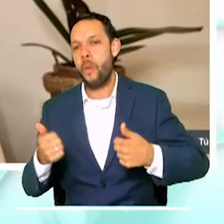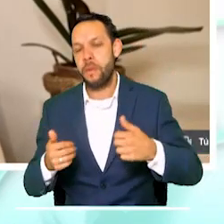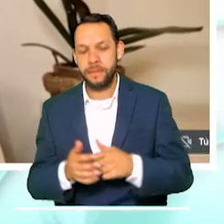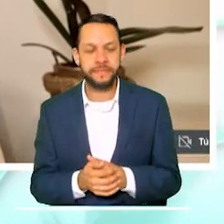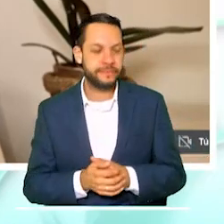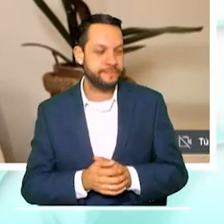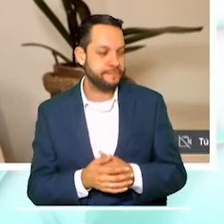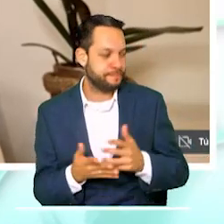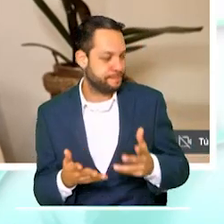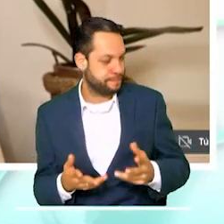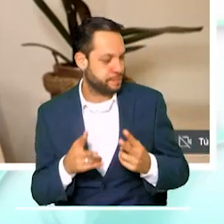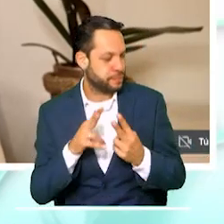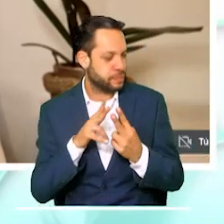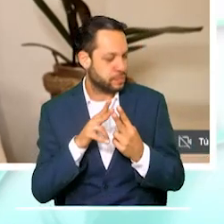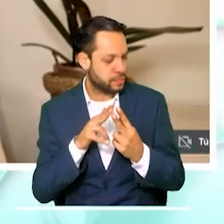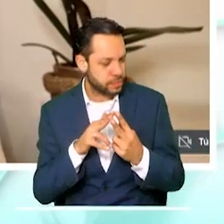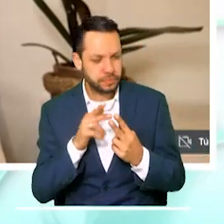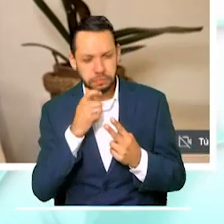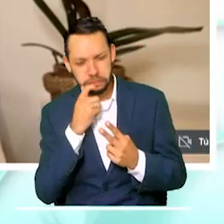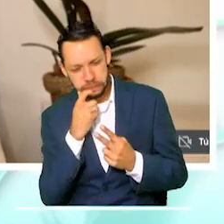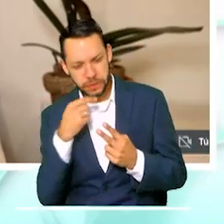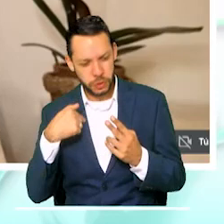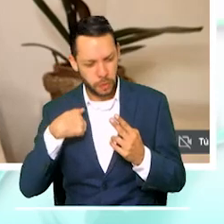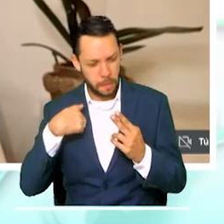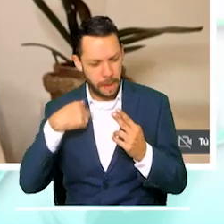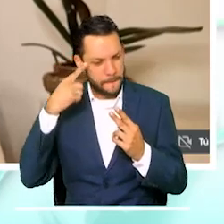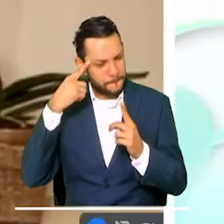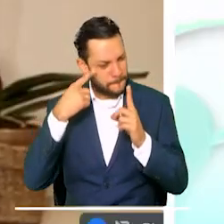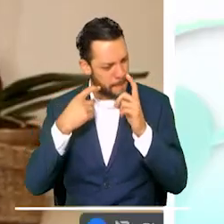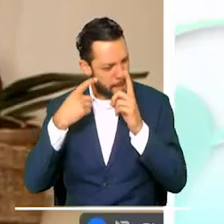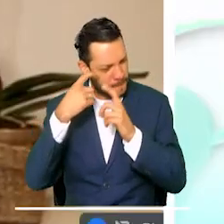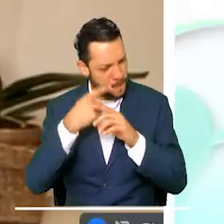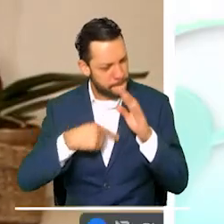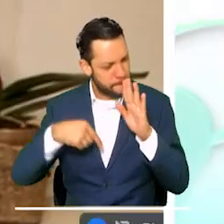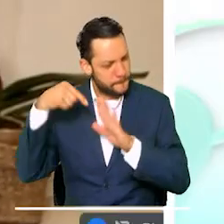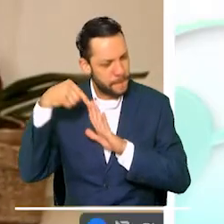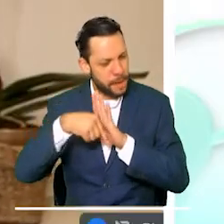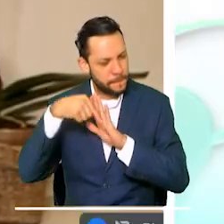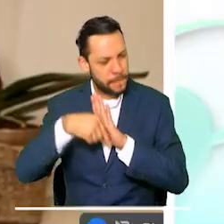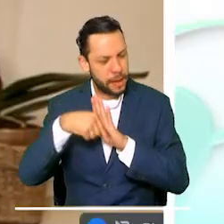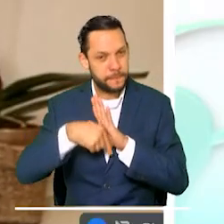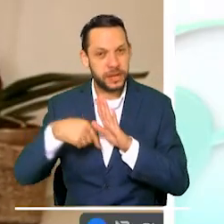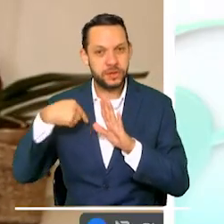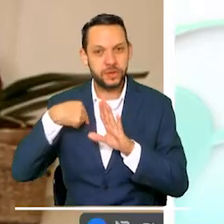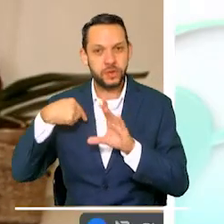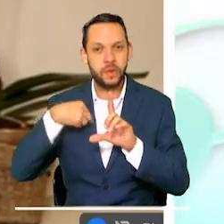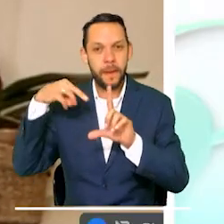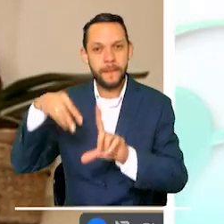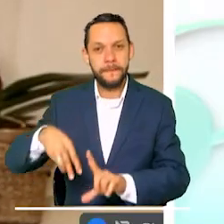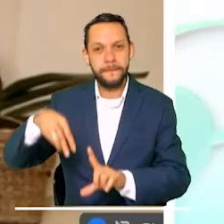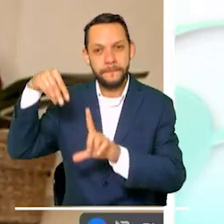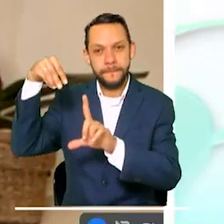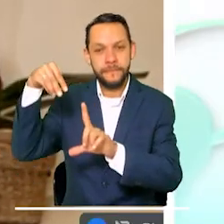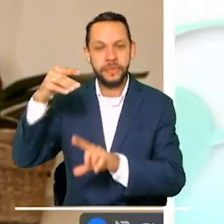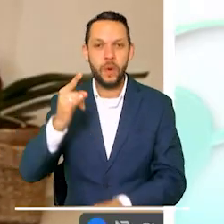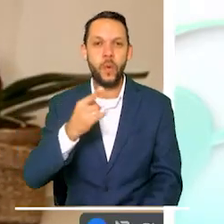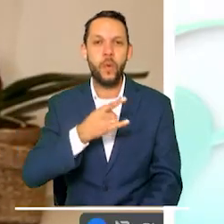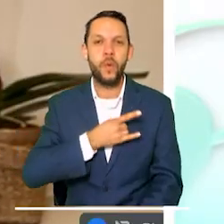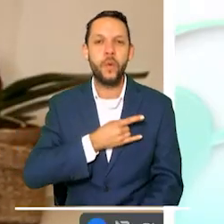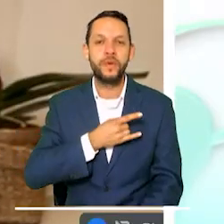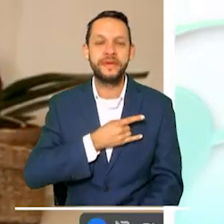Pues mira que es un tema que he estado profundizando desde que hice mi maestría en Mindfulness en la Universidad de